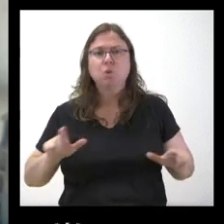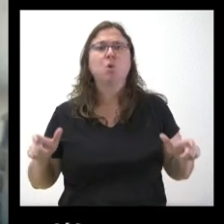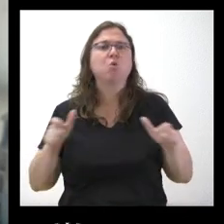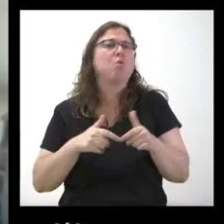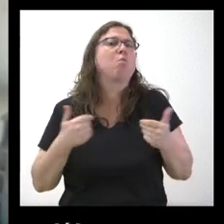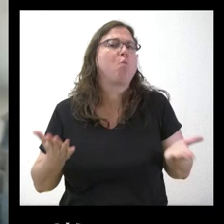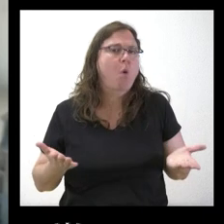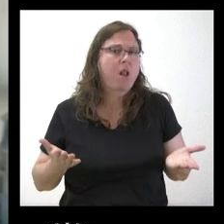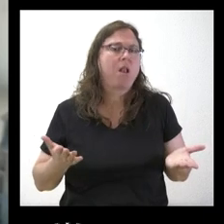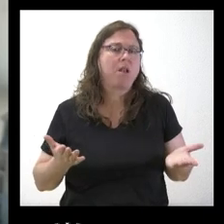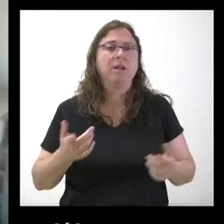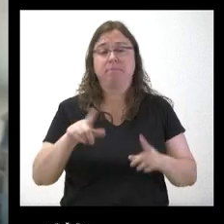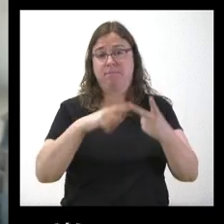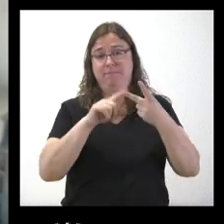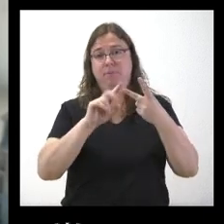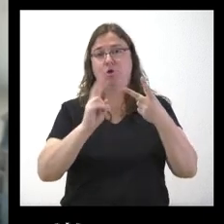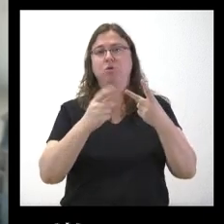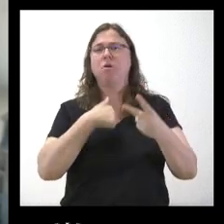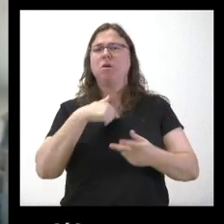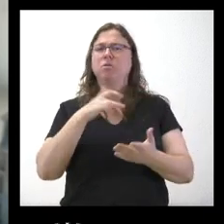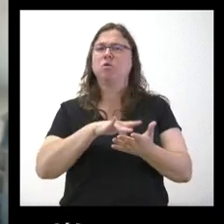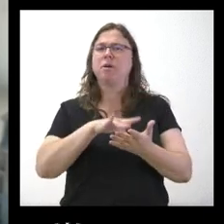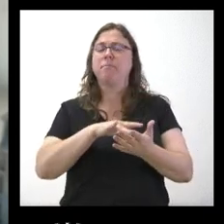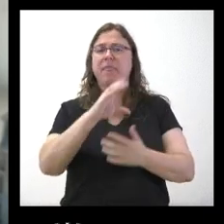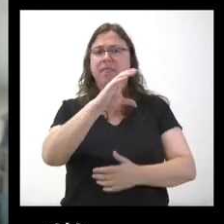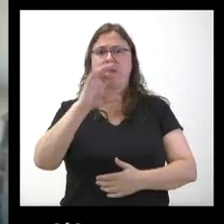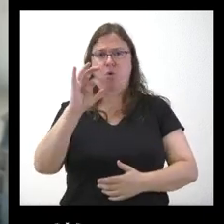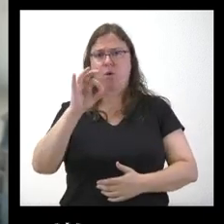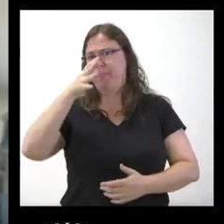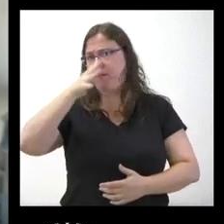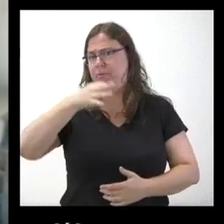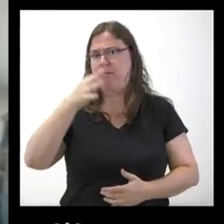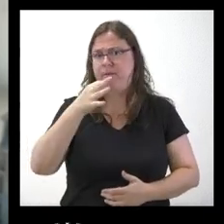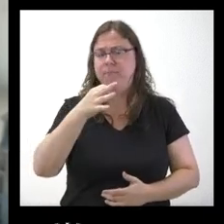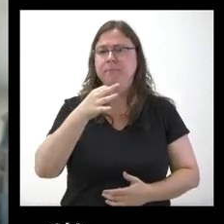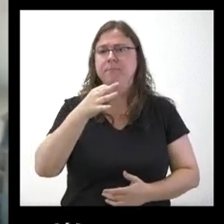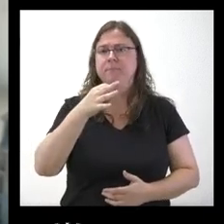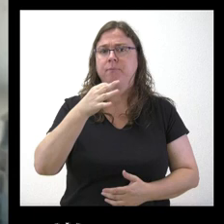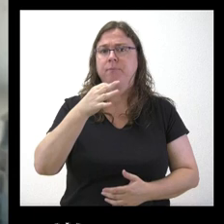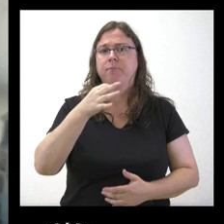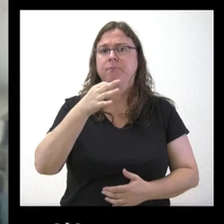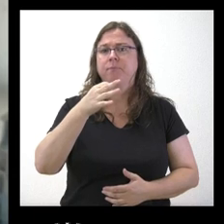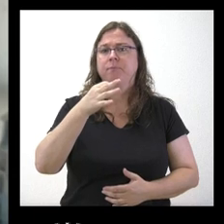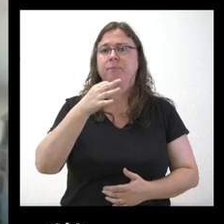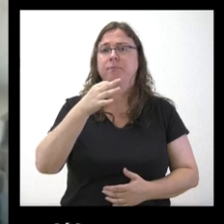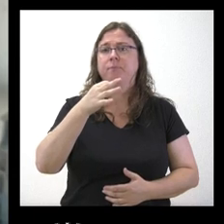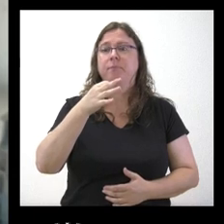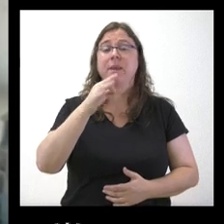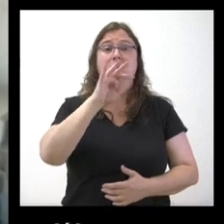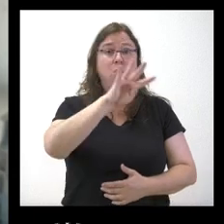encuentro y y por otra parte hoy ha denunciado comisiones obreras que de de de las